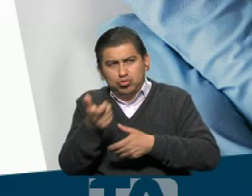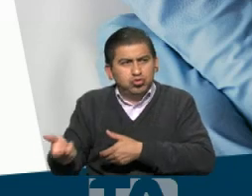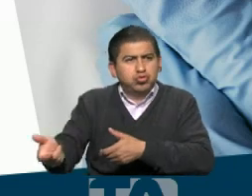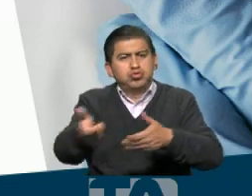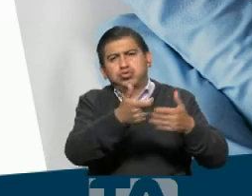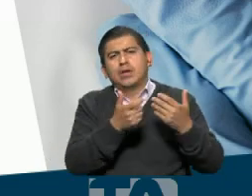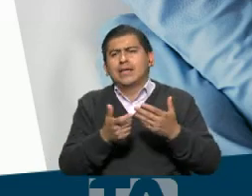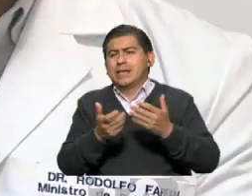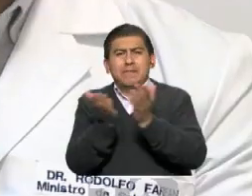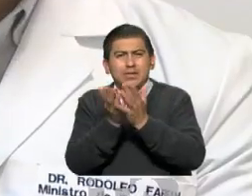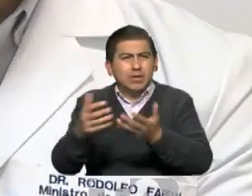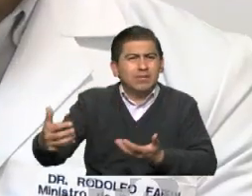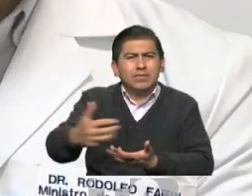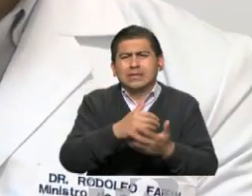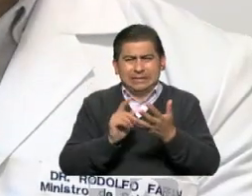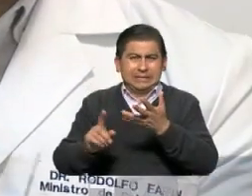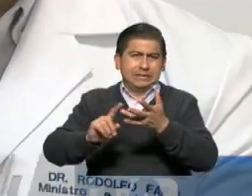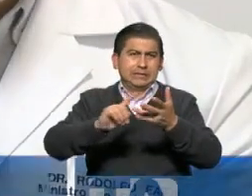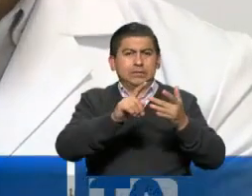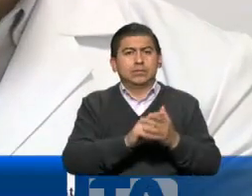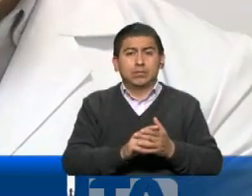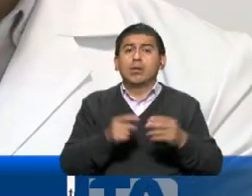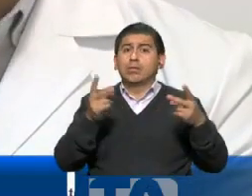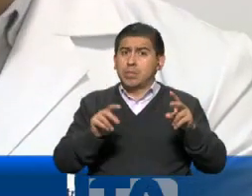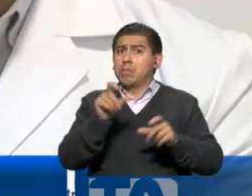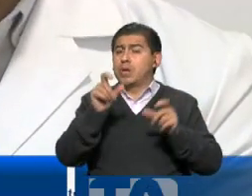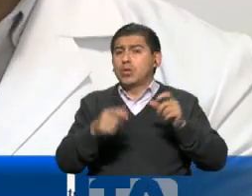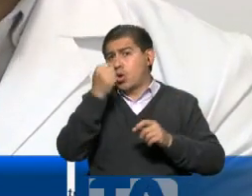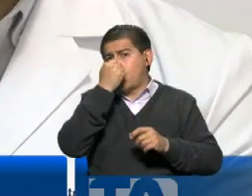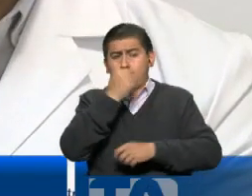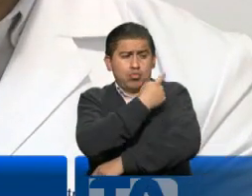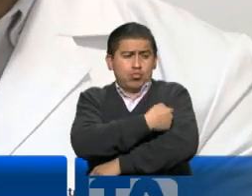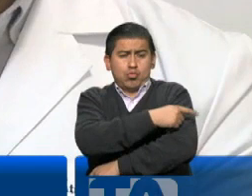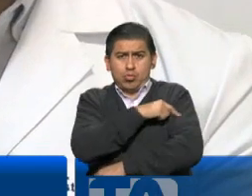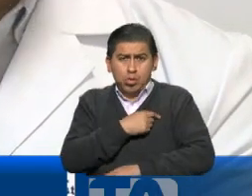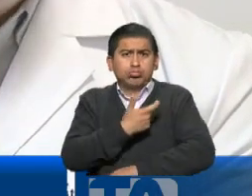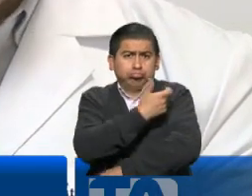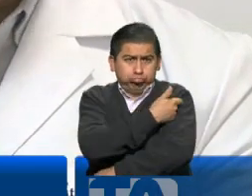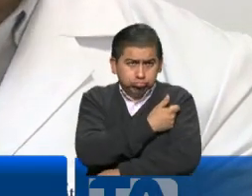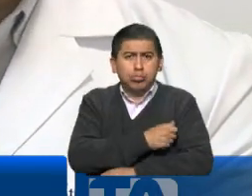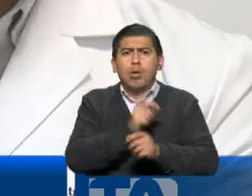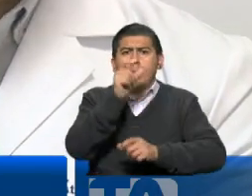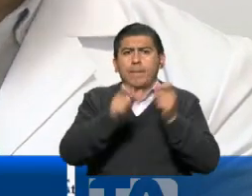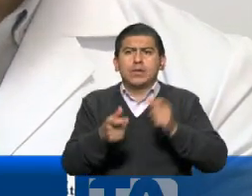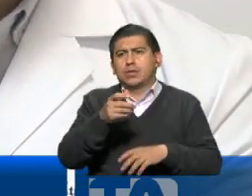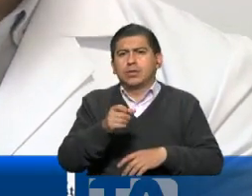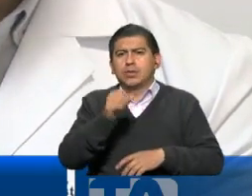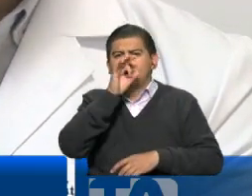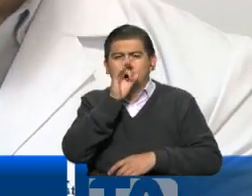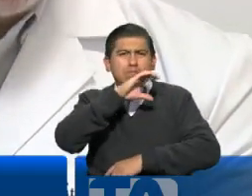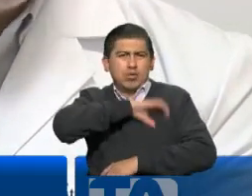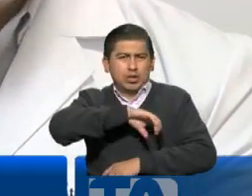sectores estratégicos, que incluye socorristas de la Cruz Roja y Defensa Civil, agentes de control